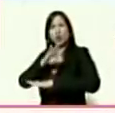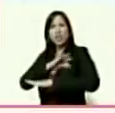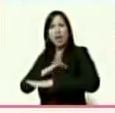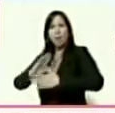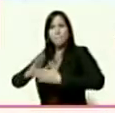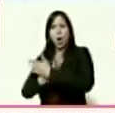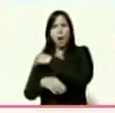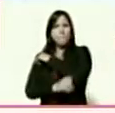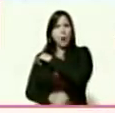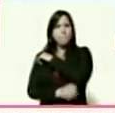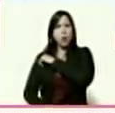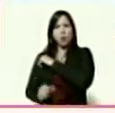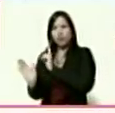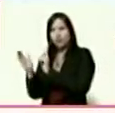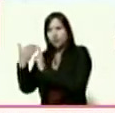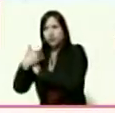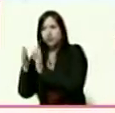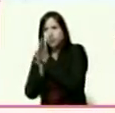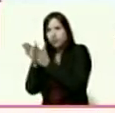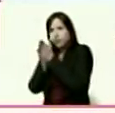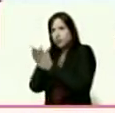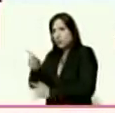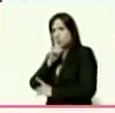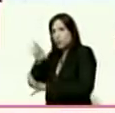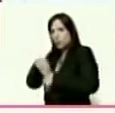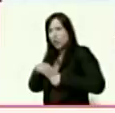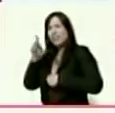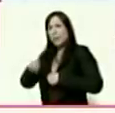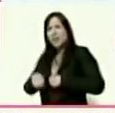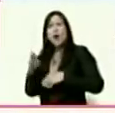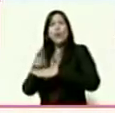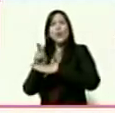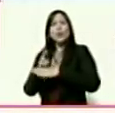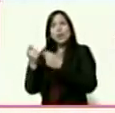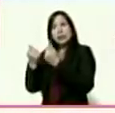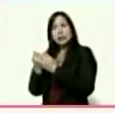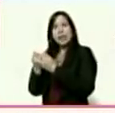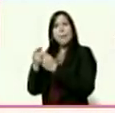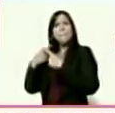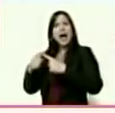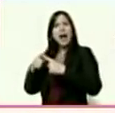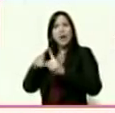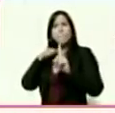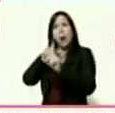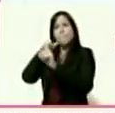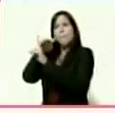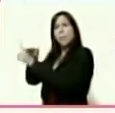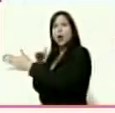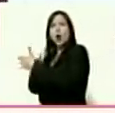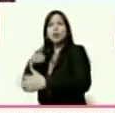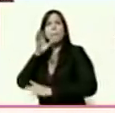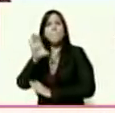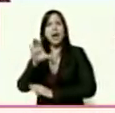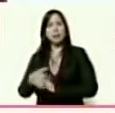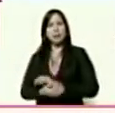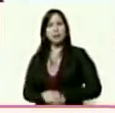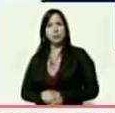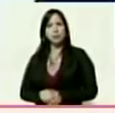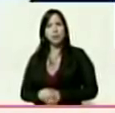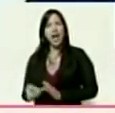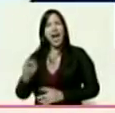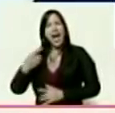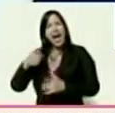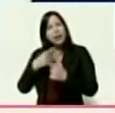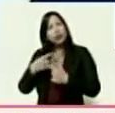Roban, estafan. Y además utilizan esa plata para conspirar contra la patria. Yo he llegado a la